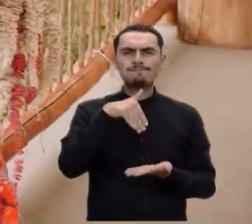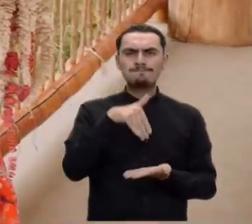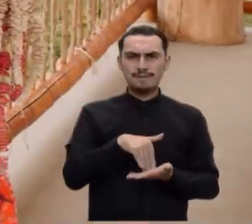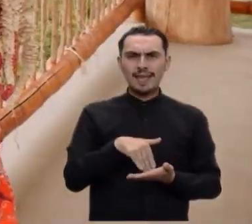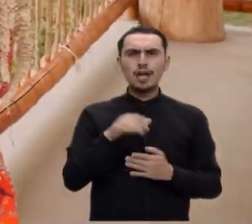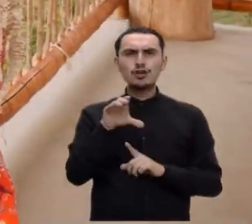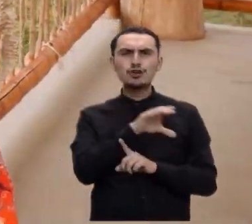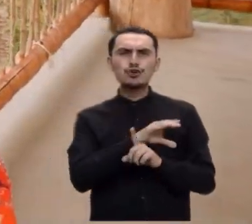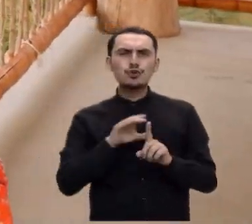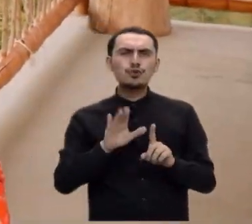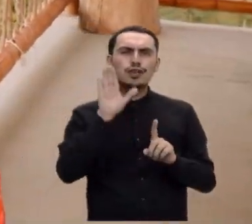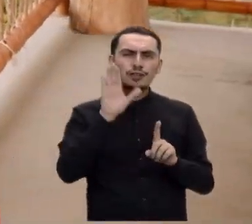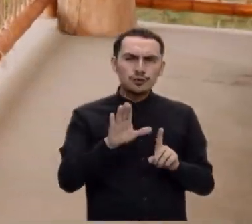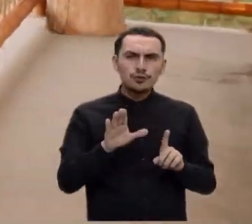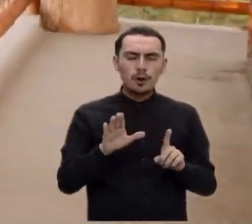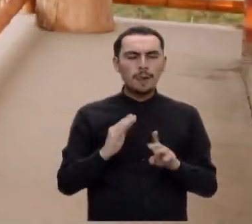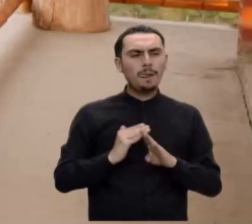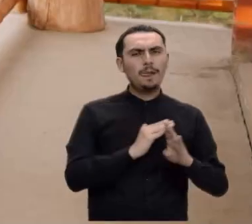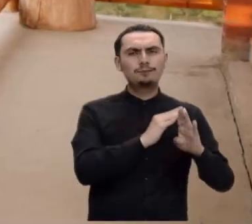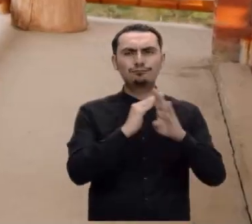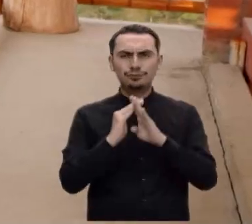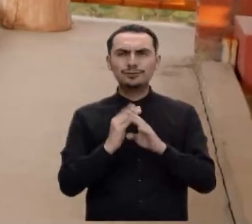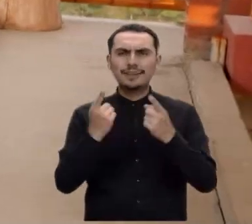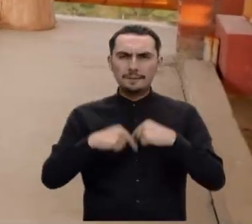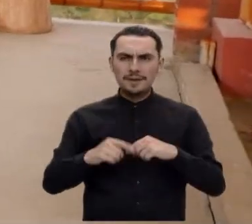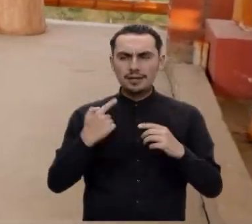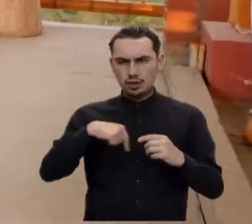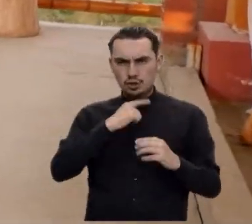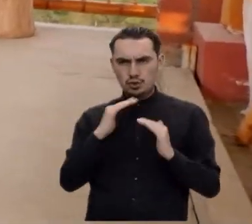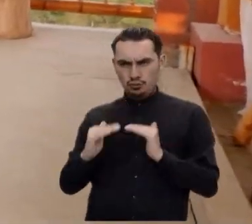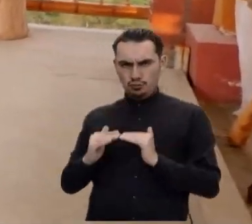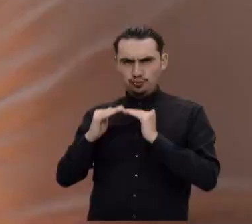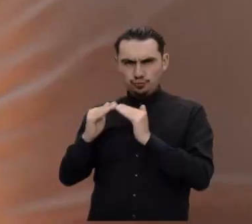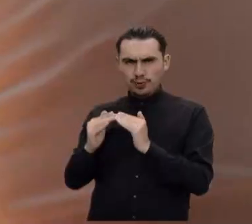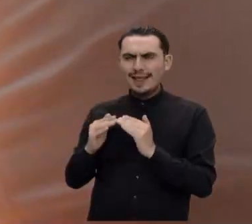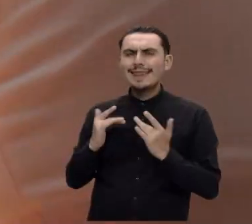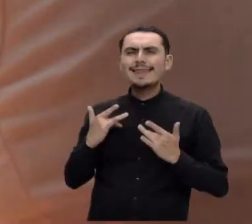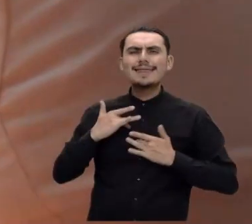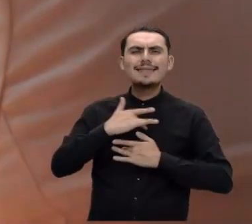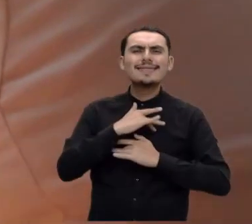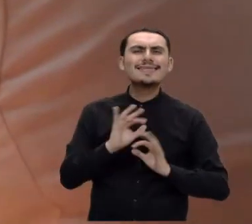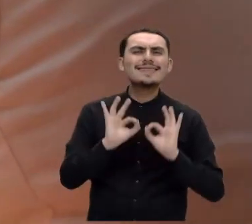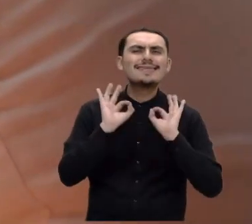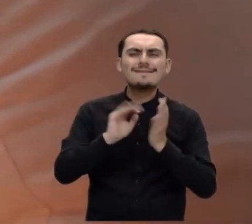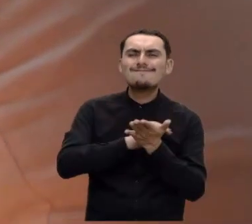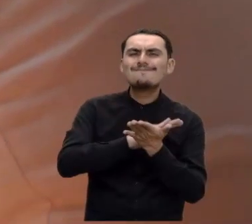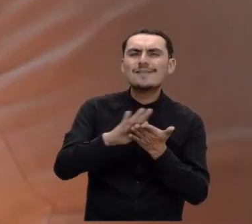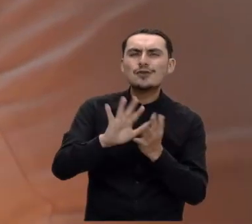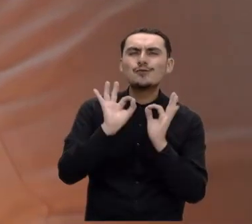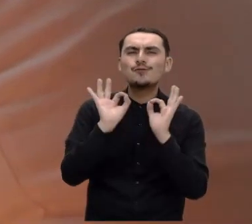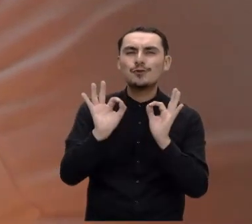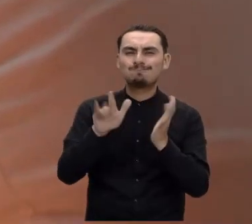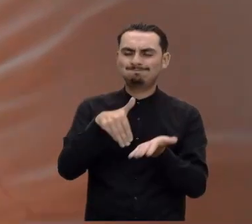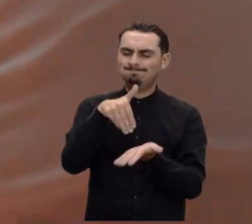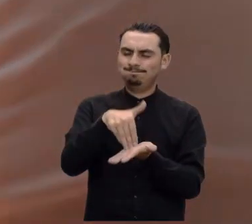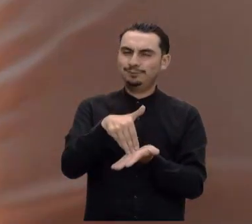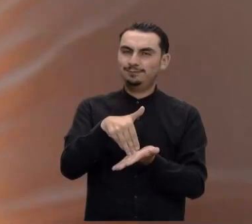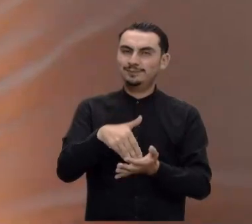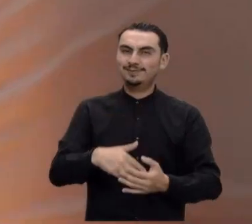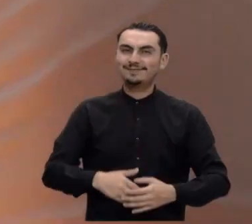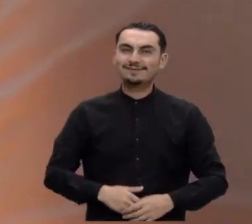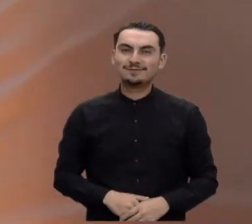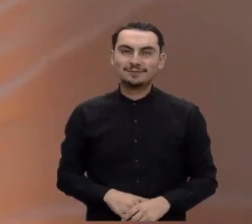el fortalecimiento de la cultura sanitaria y por ende en nuestro estatus sanitario y fitosanitario fortalecido.